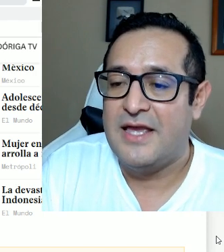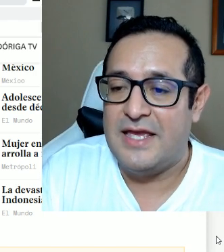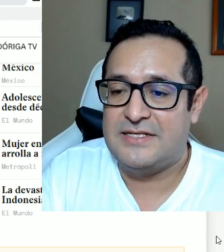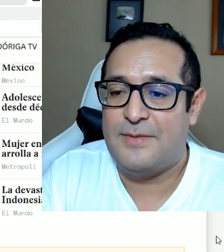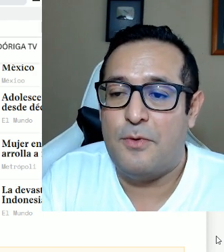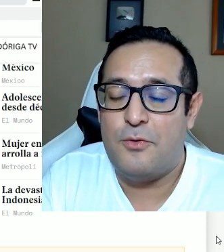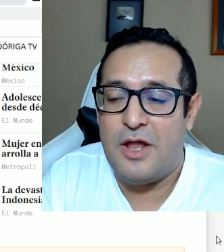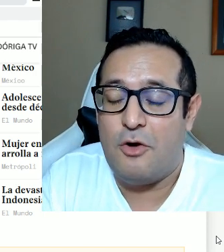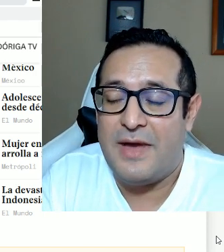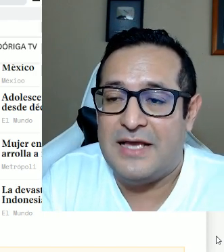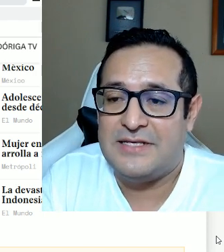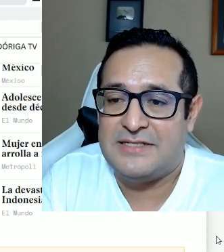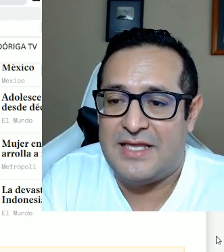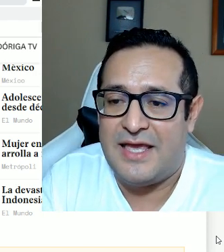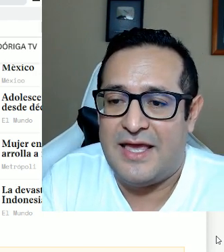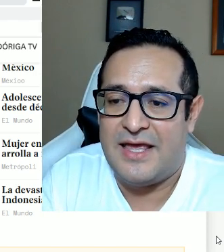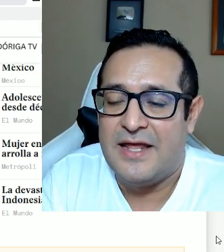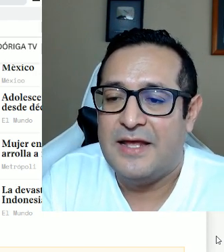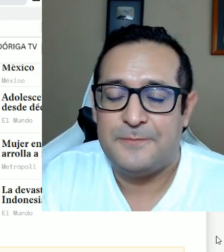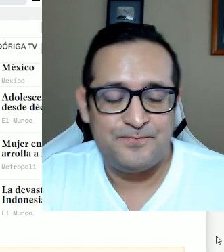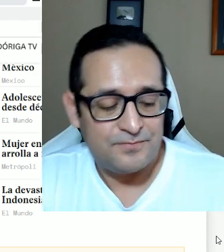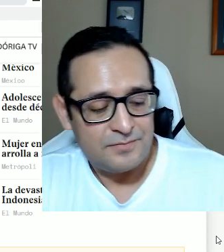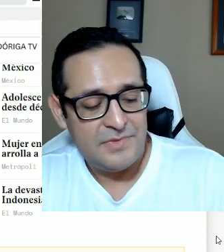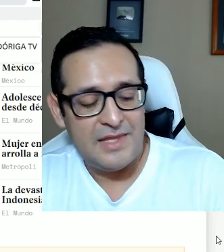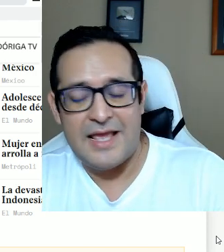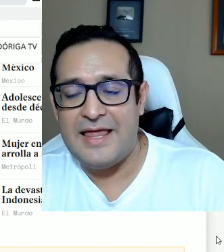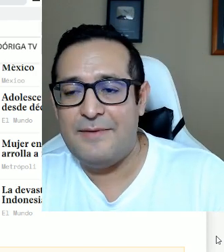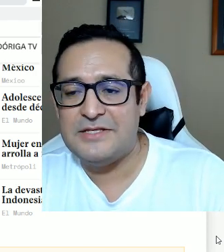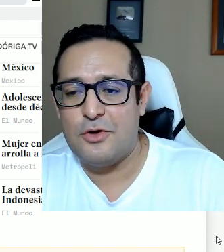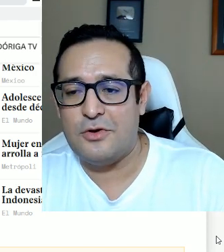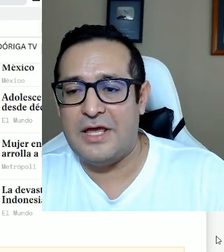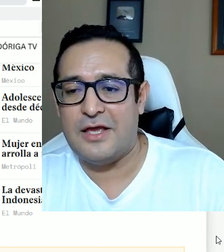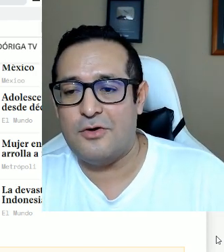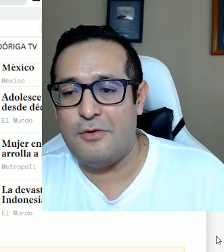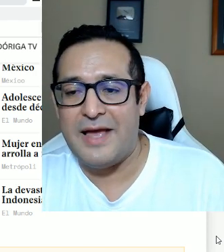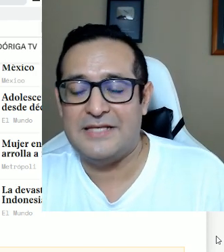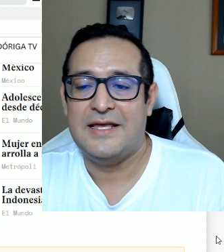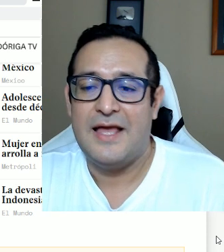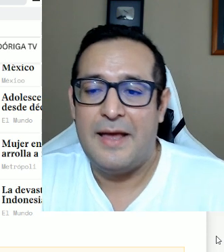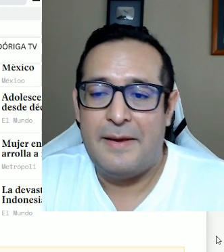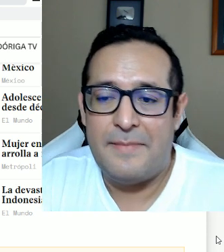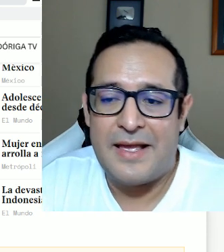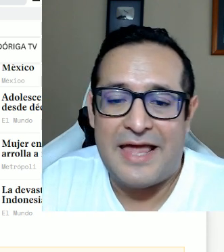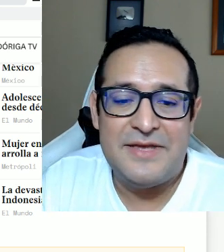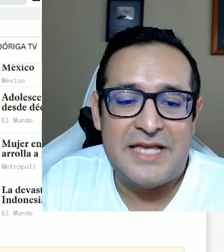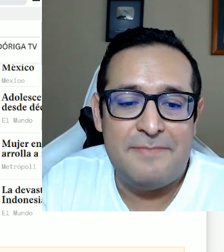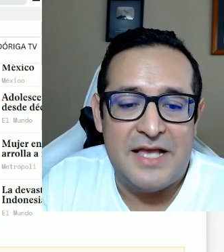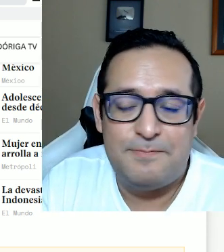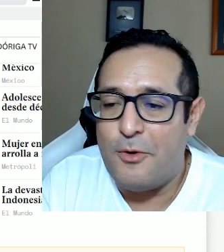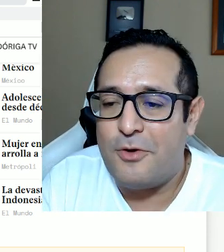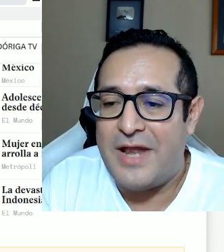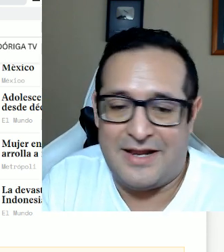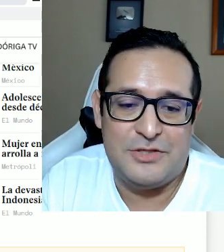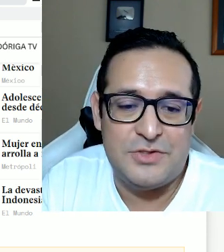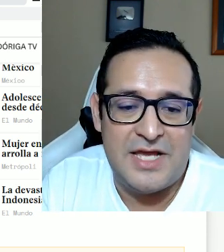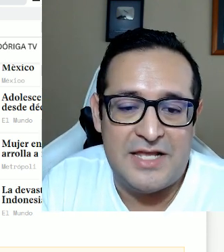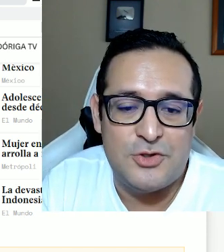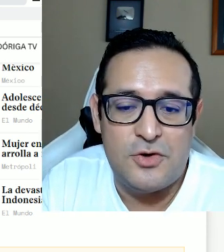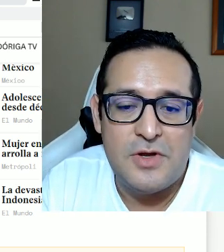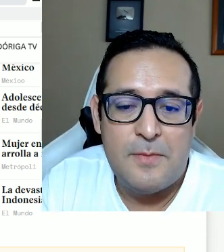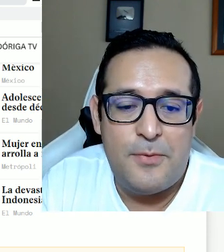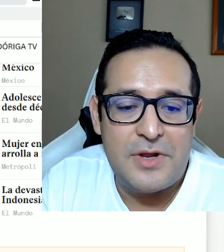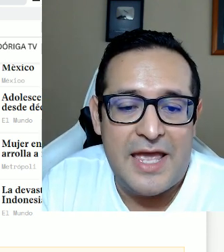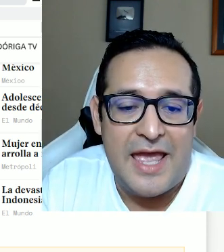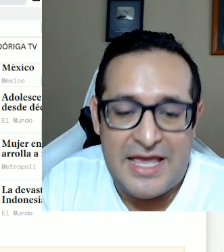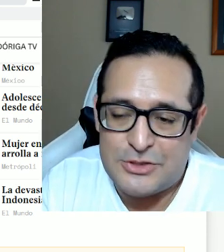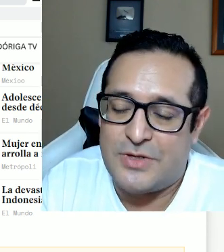este popular o más este cada vez con más cada vez hay más por las redes sociales no